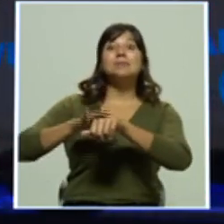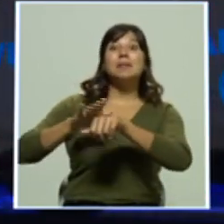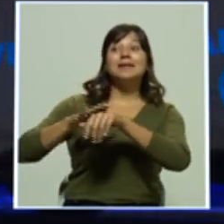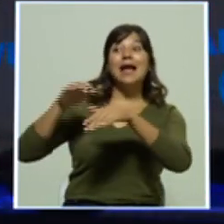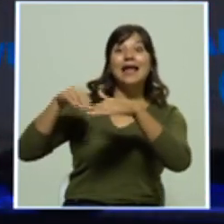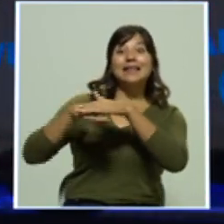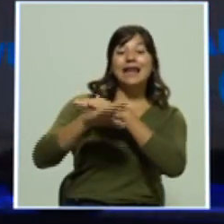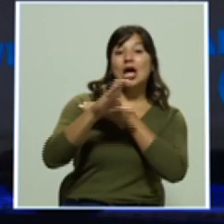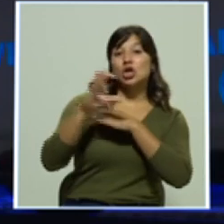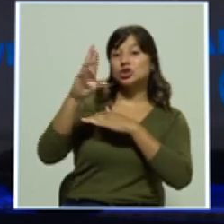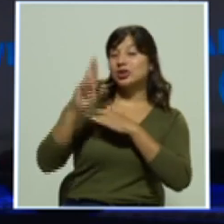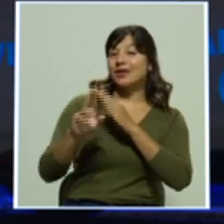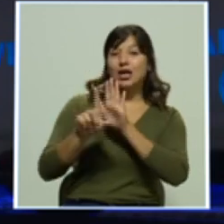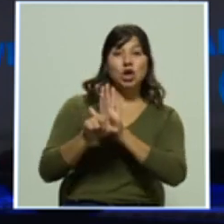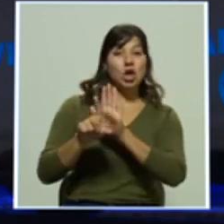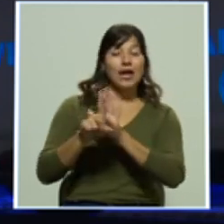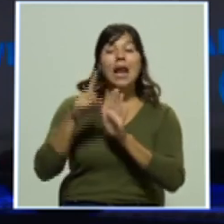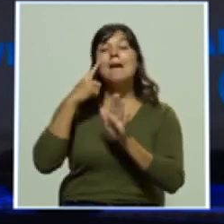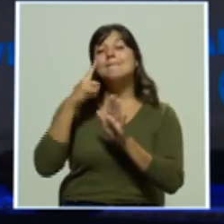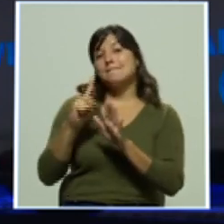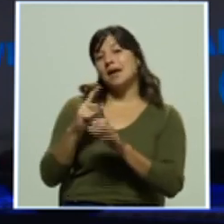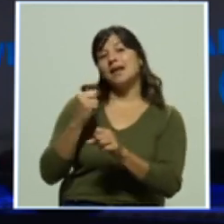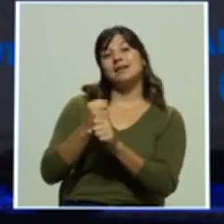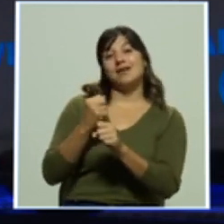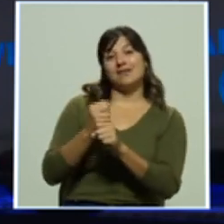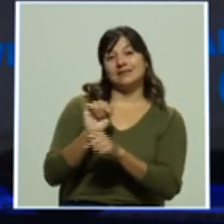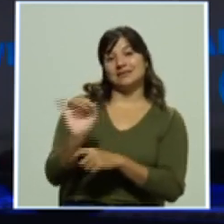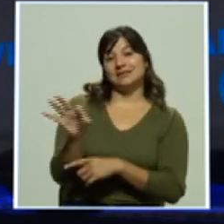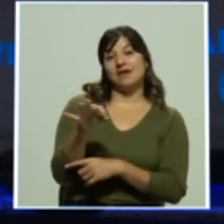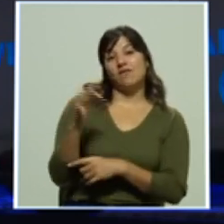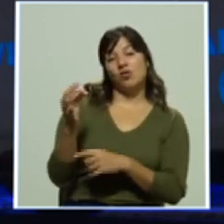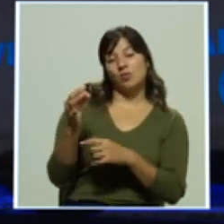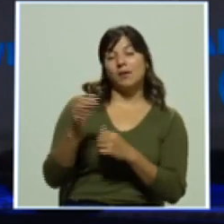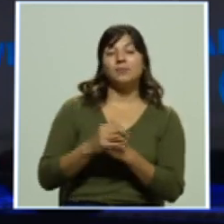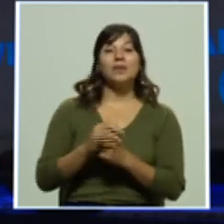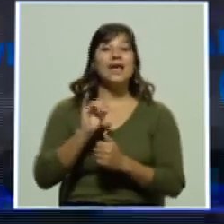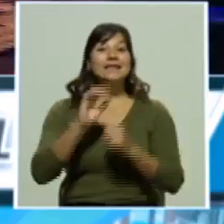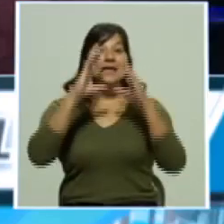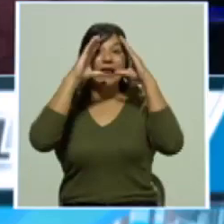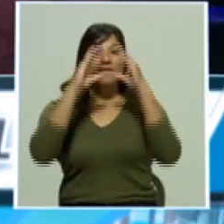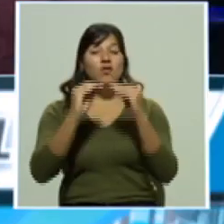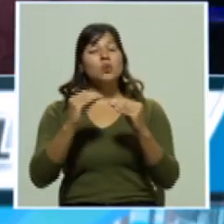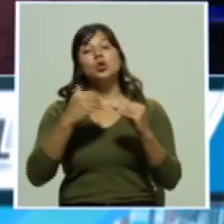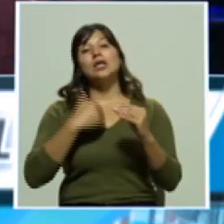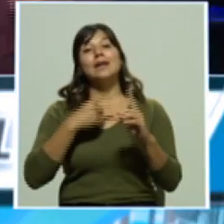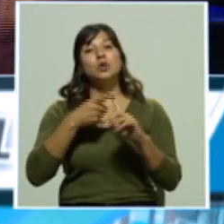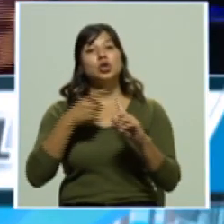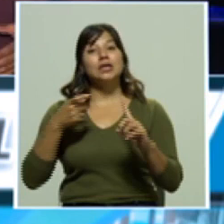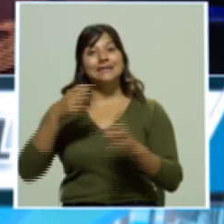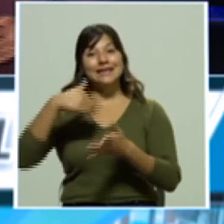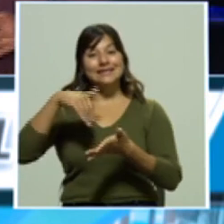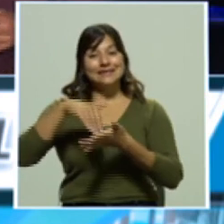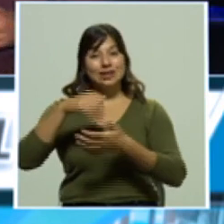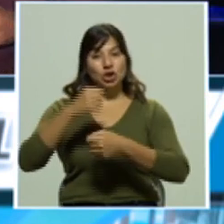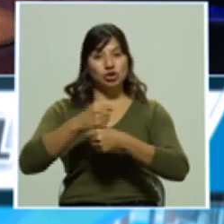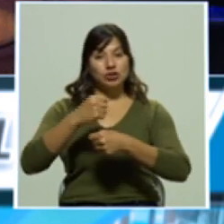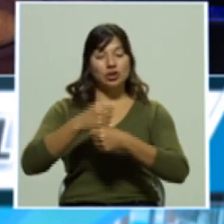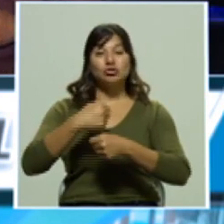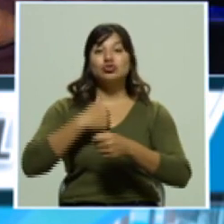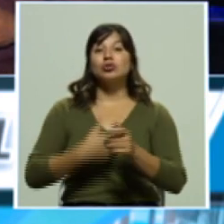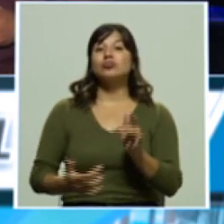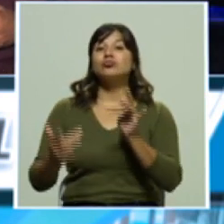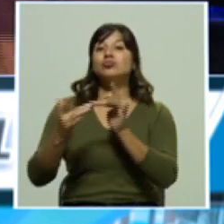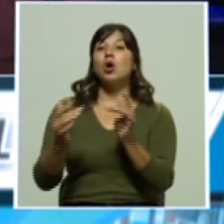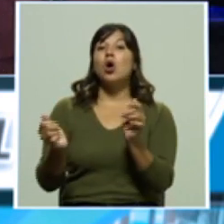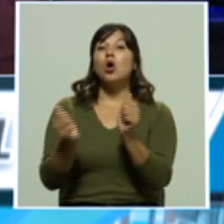que tuvieran estos hechos delictivos de esta banda. Don Ernesto, esta es la información que tenemos desde el centro de San José. Regreso con usted al